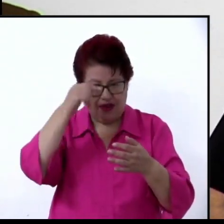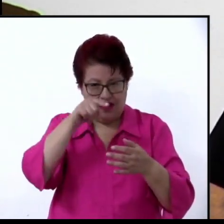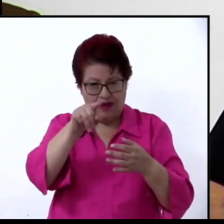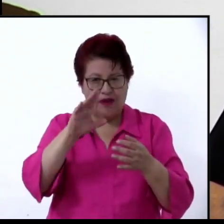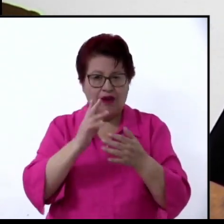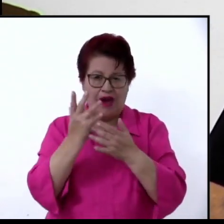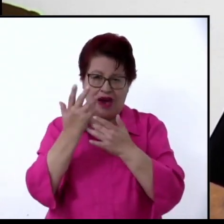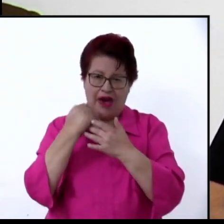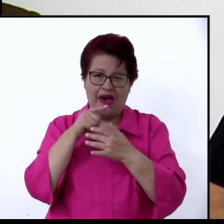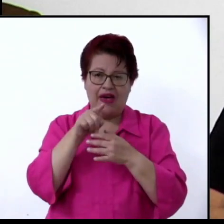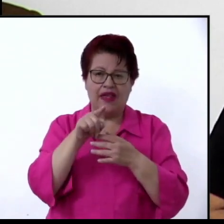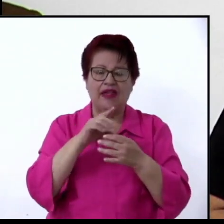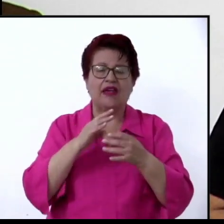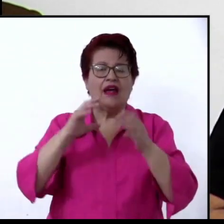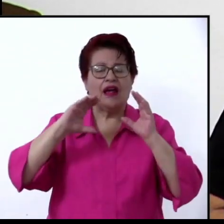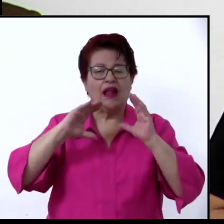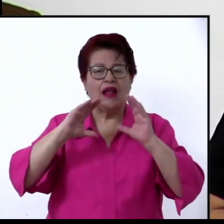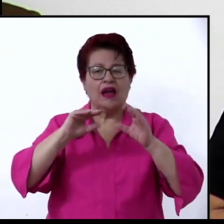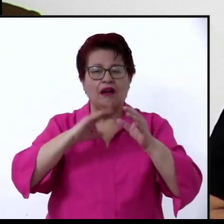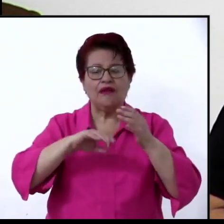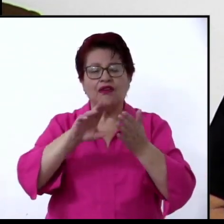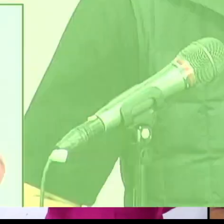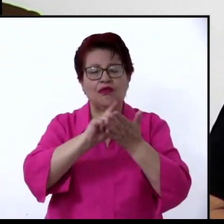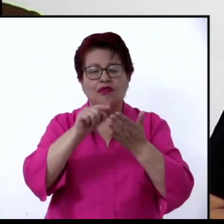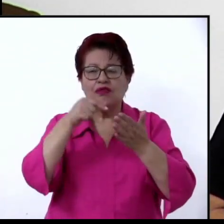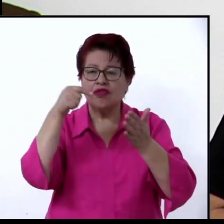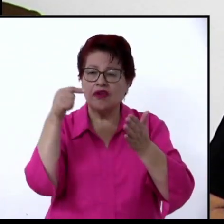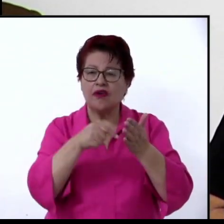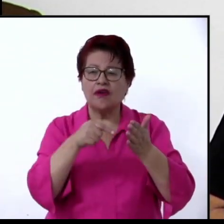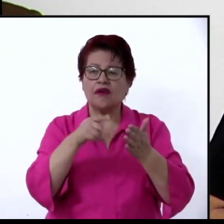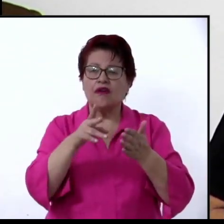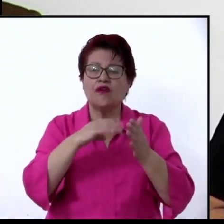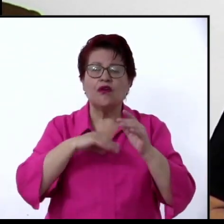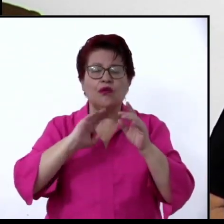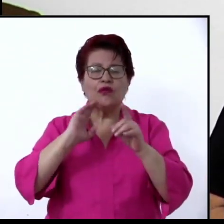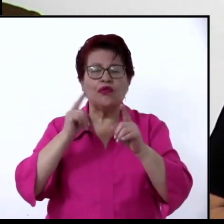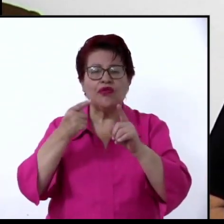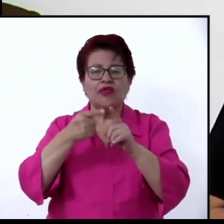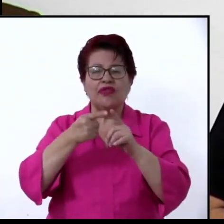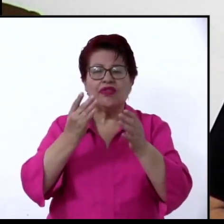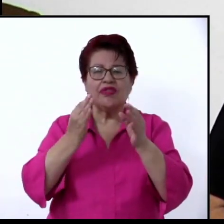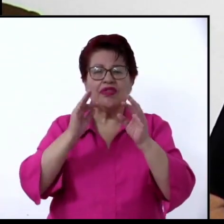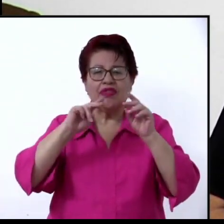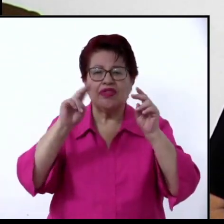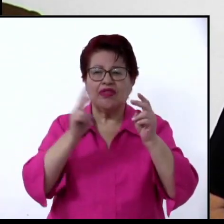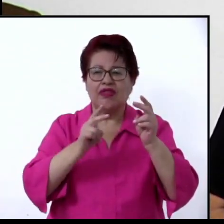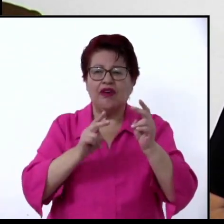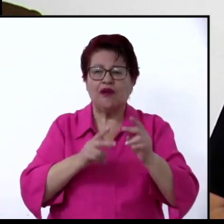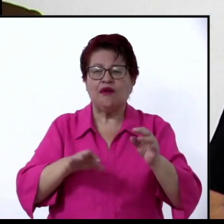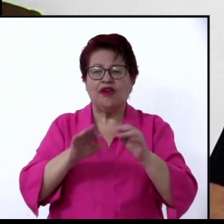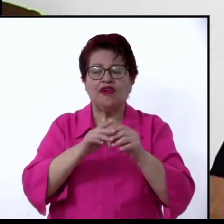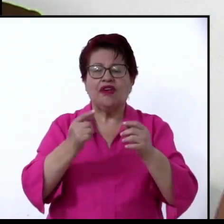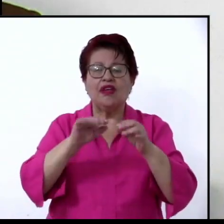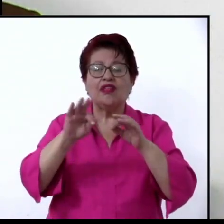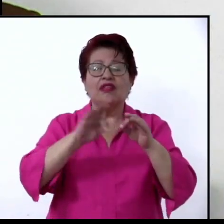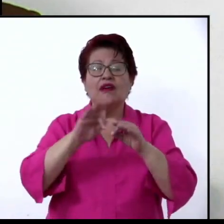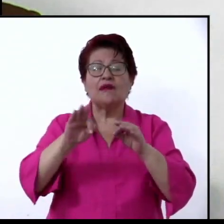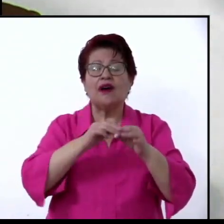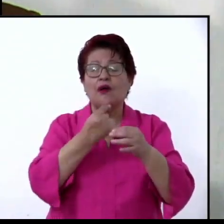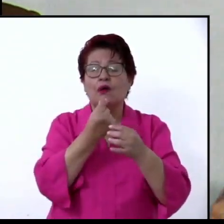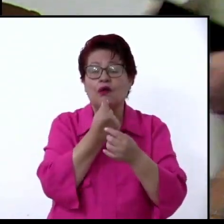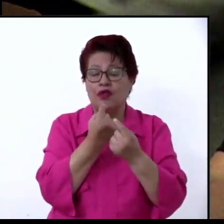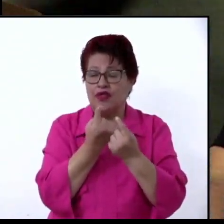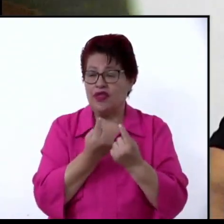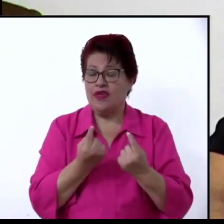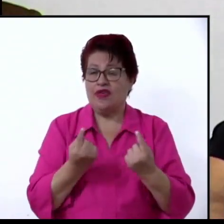mencionado, que la capacitación es un derecho. Y otro de los temas centrales tiene que ver con el trabajo infantil. Dentro de